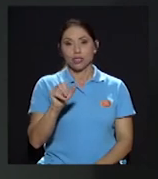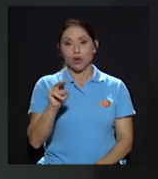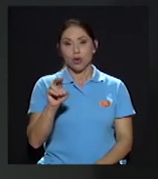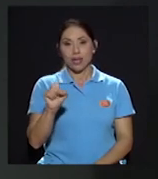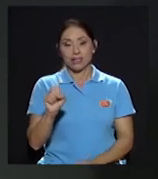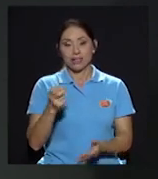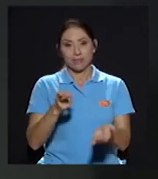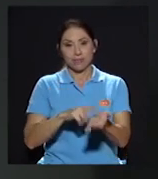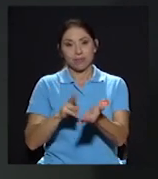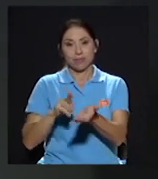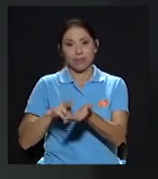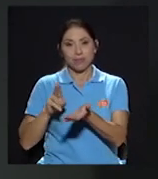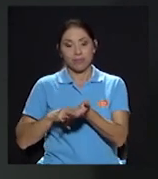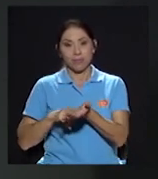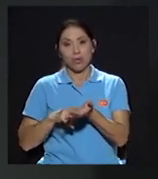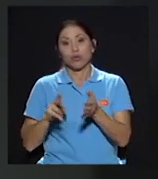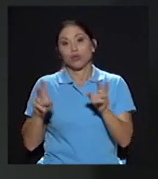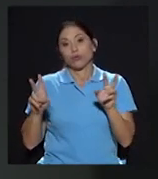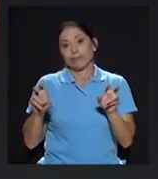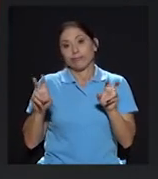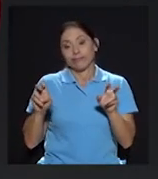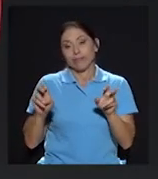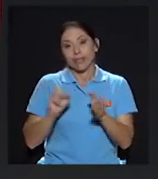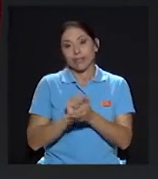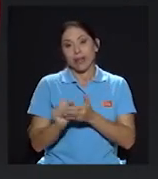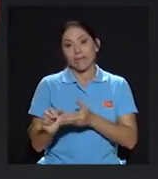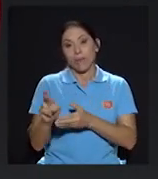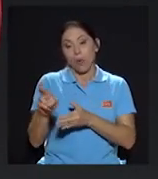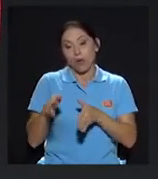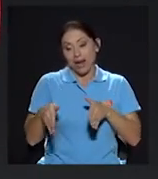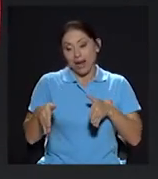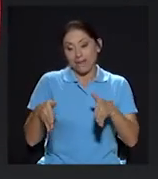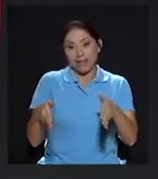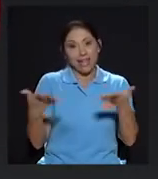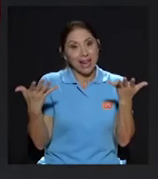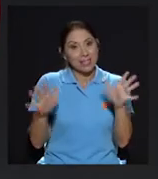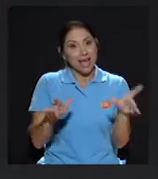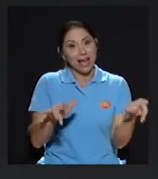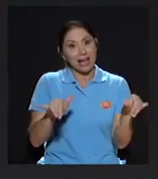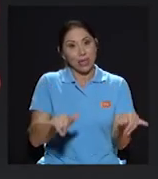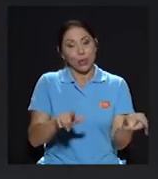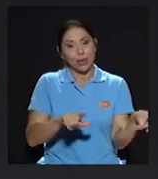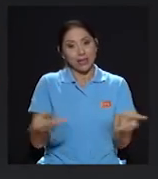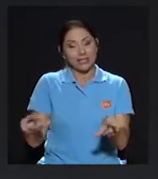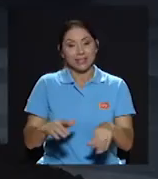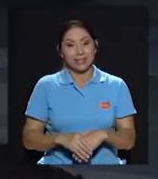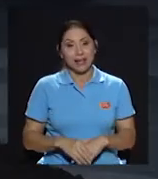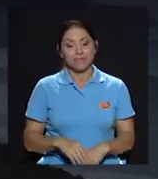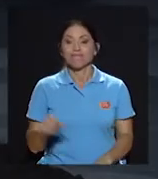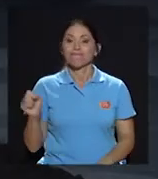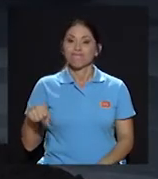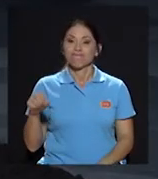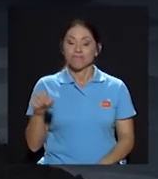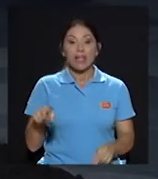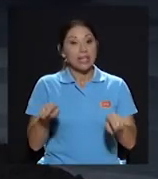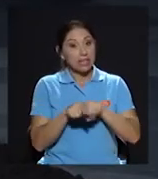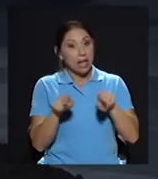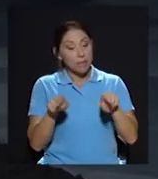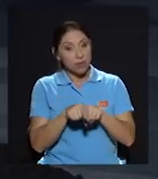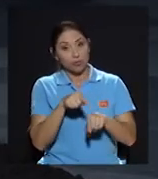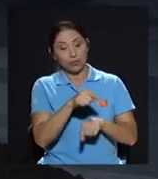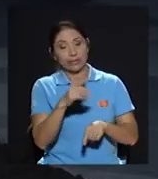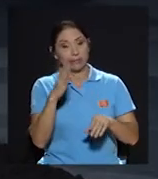quedó lista y entonces y después la contraloría tiene una experiencia